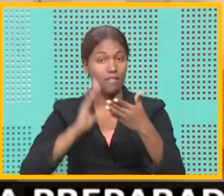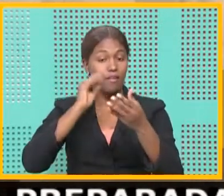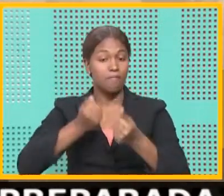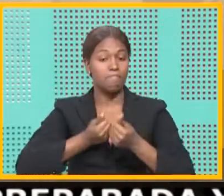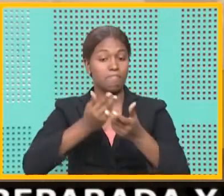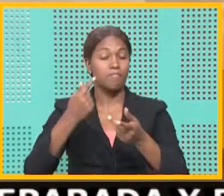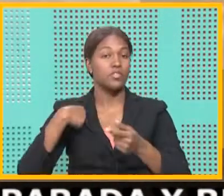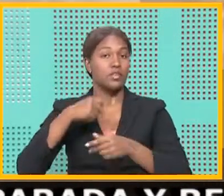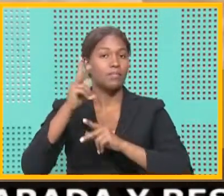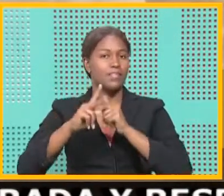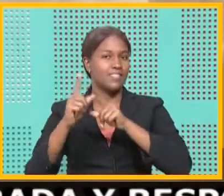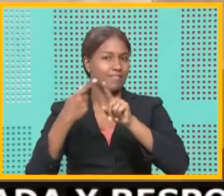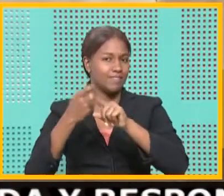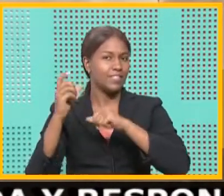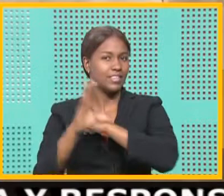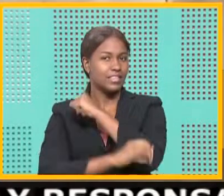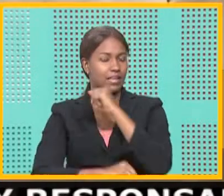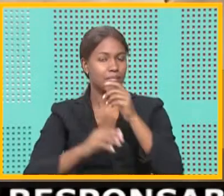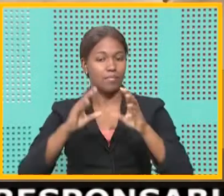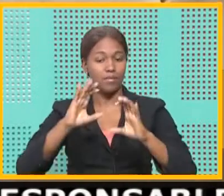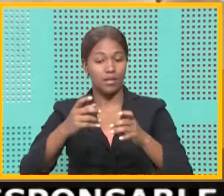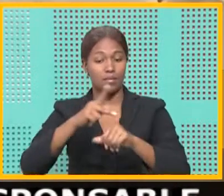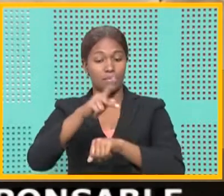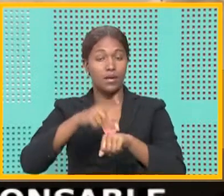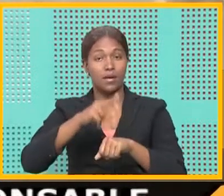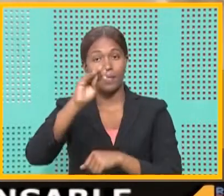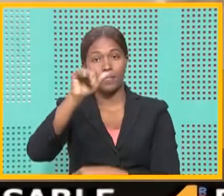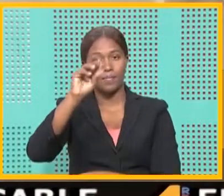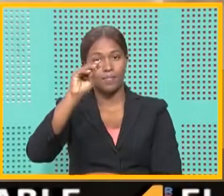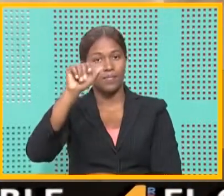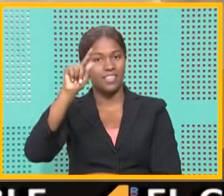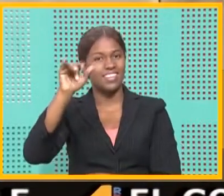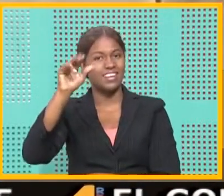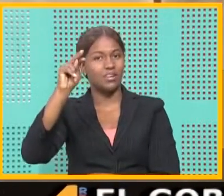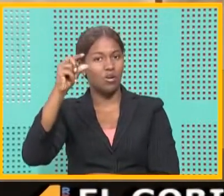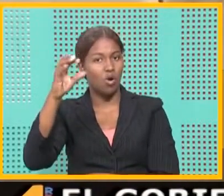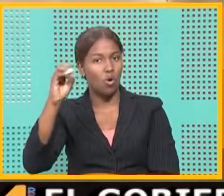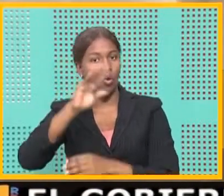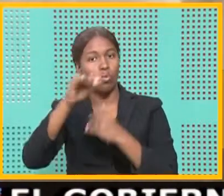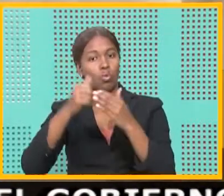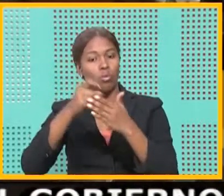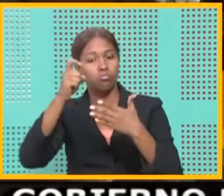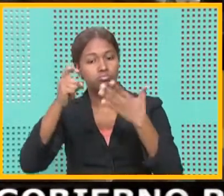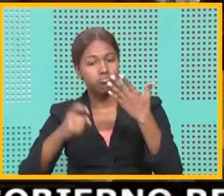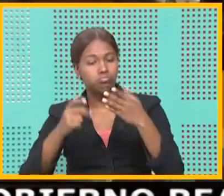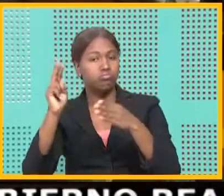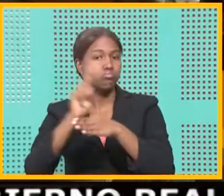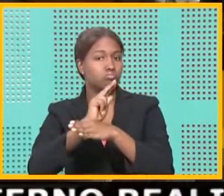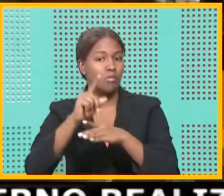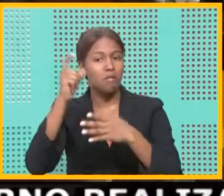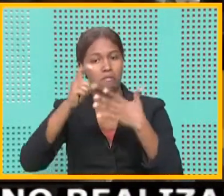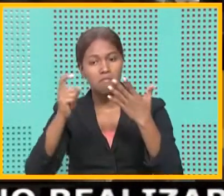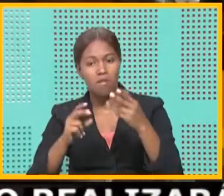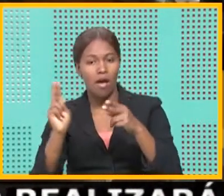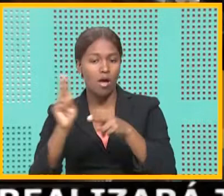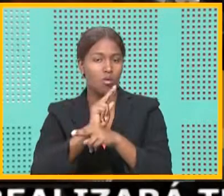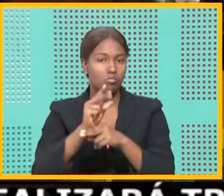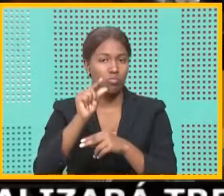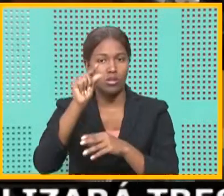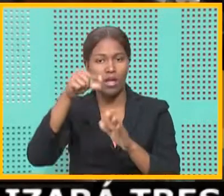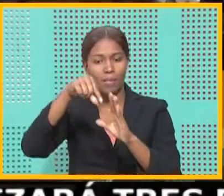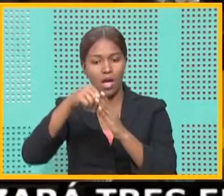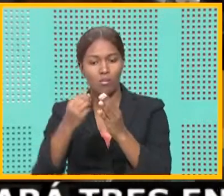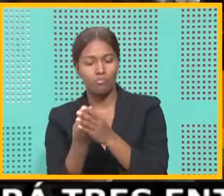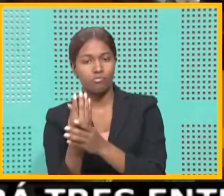nuestros campesinos de la Asociación Mamatingo de todas las herramientas necesarias, que así lo promete el ministro Peralta, de insumos, de semillas,